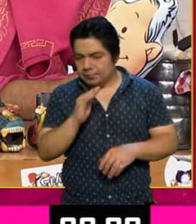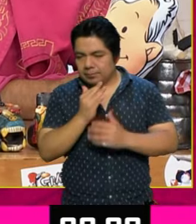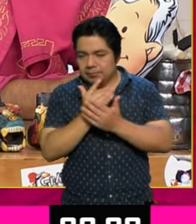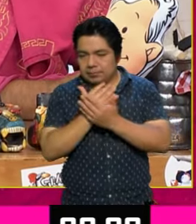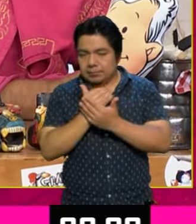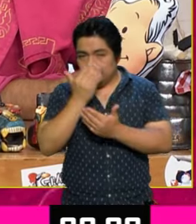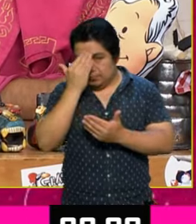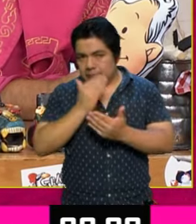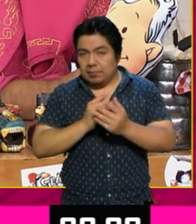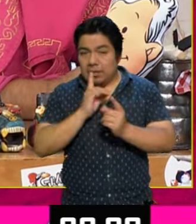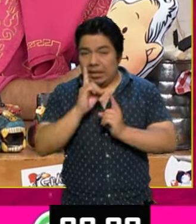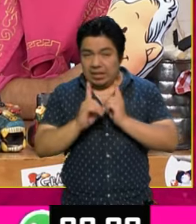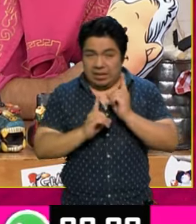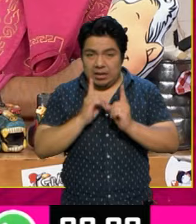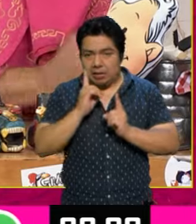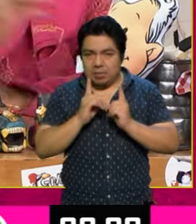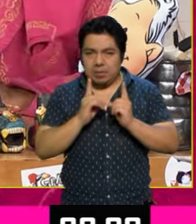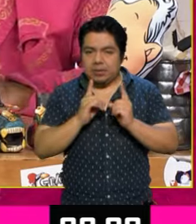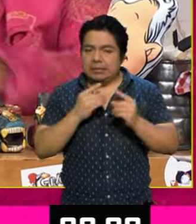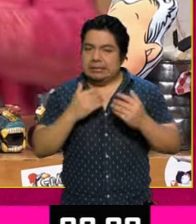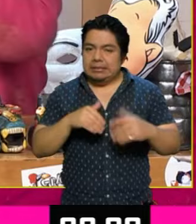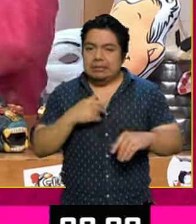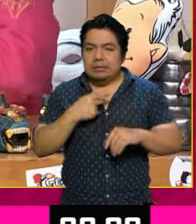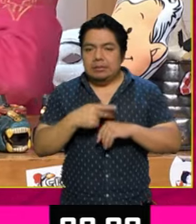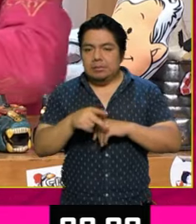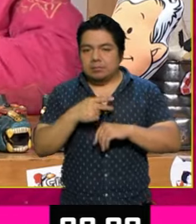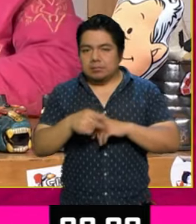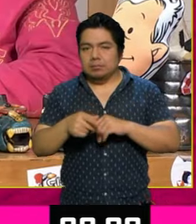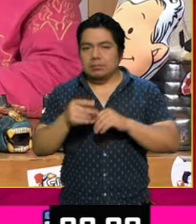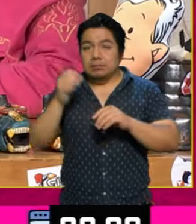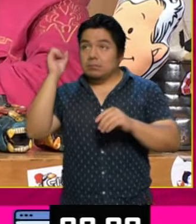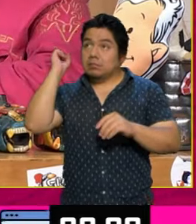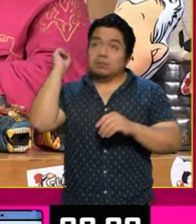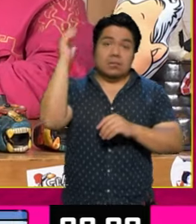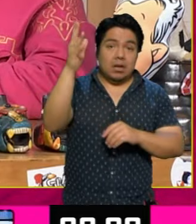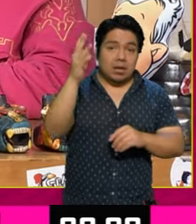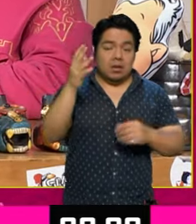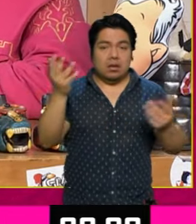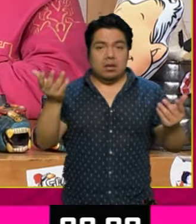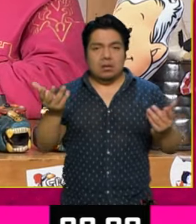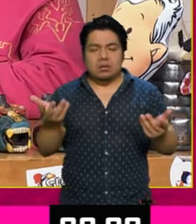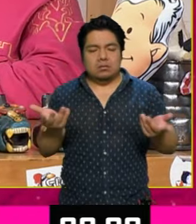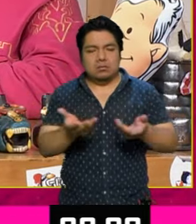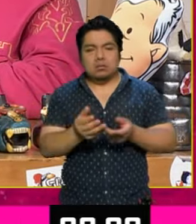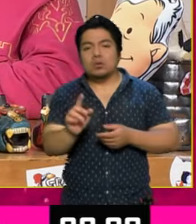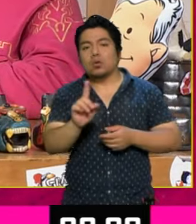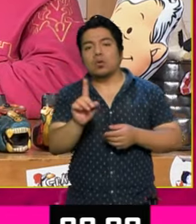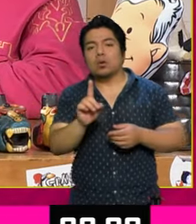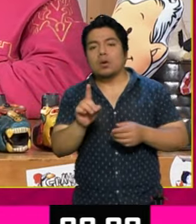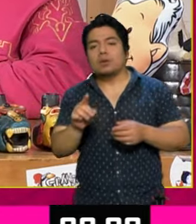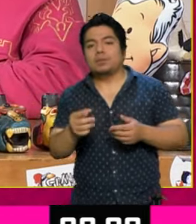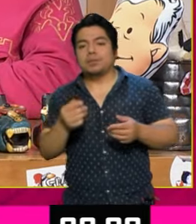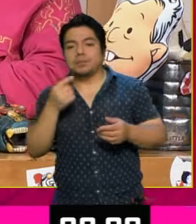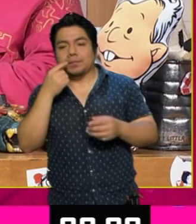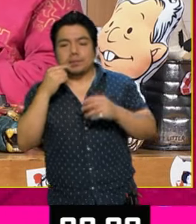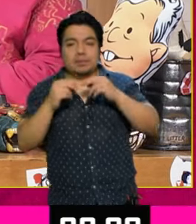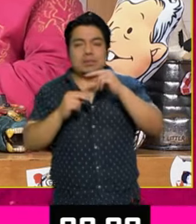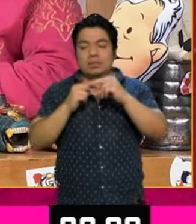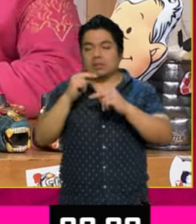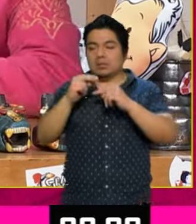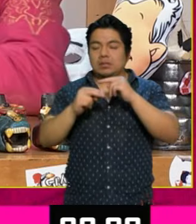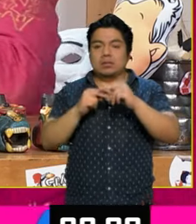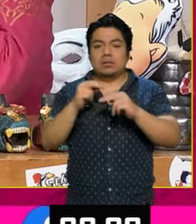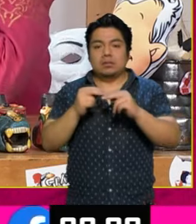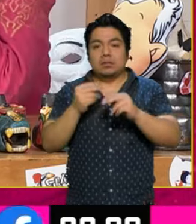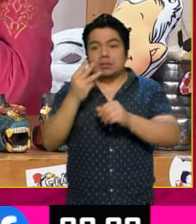deporte es peligroso. ¿Pero de dónde se cayó? ¿Estaba haciendo jabalina, tres metros? No, estaba haciendo caminadora en un tercer piso.